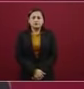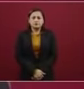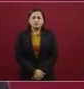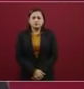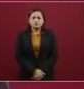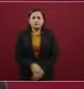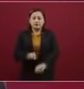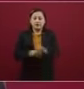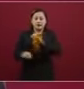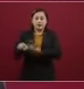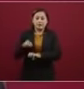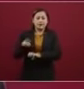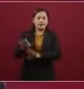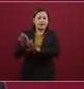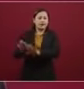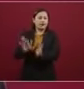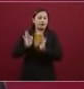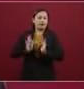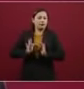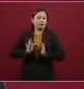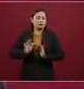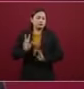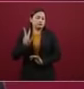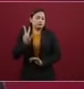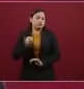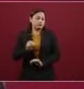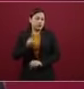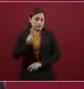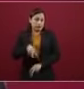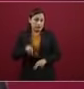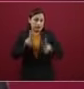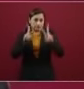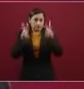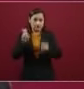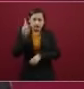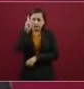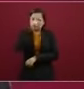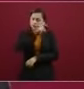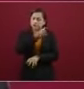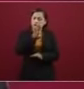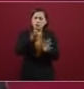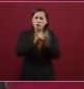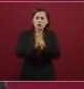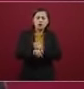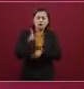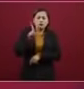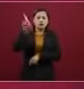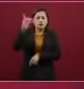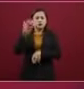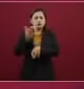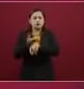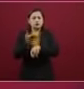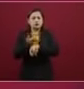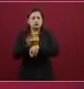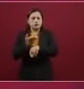tranquilas, y no es un tema fácil. En Estados Unidos hubo muchas presiones